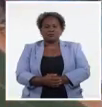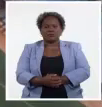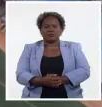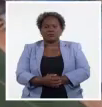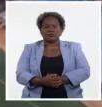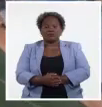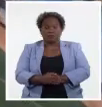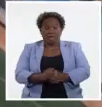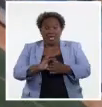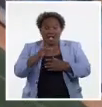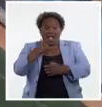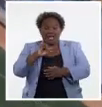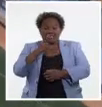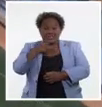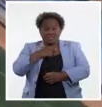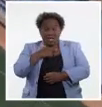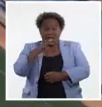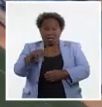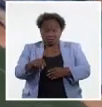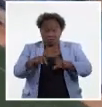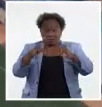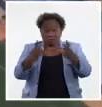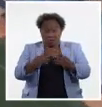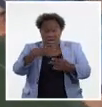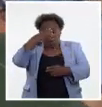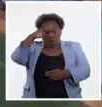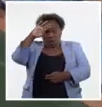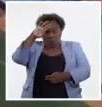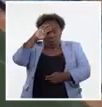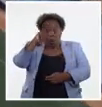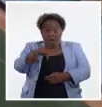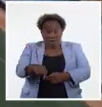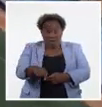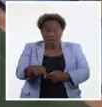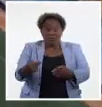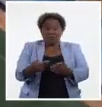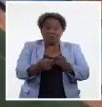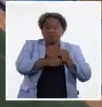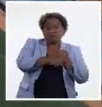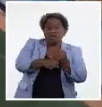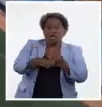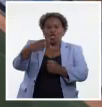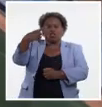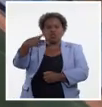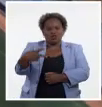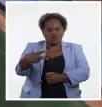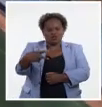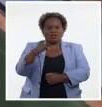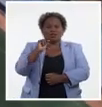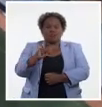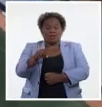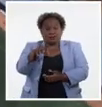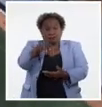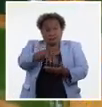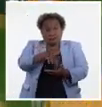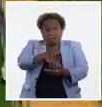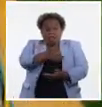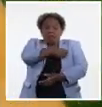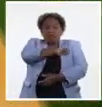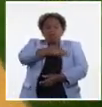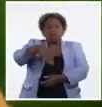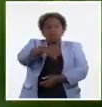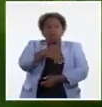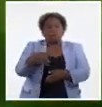García Carneiro, estadio en el que Cuba jugará los dos primeros partidos de la fase todos contra todos. Es una institución pública inaugurada